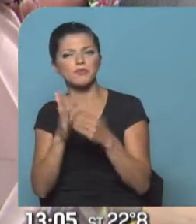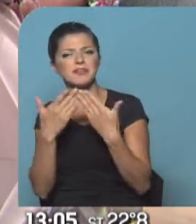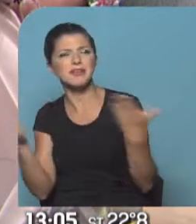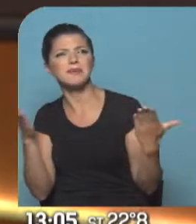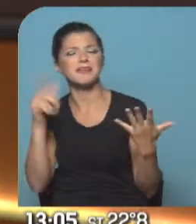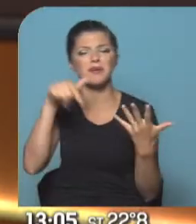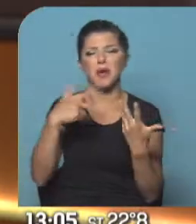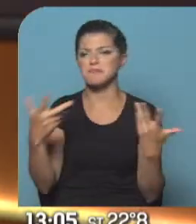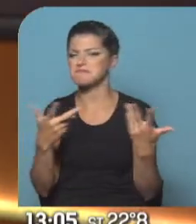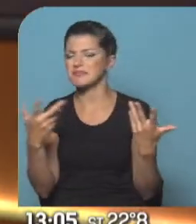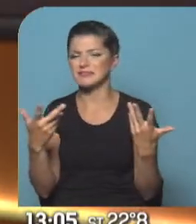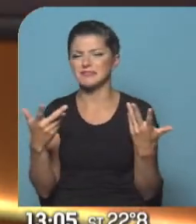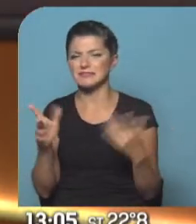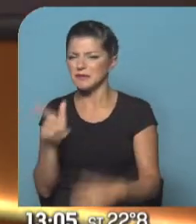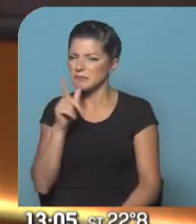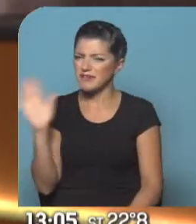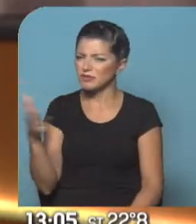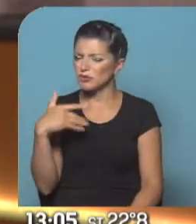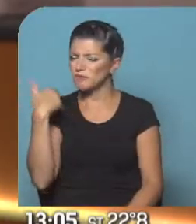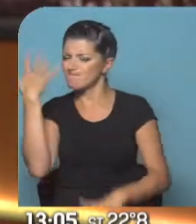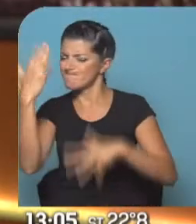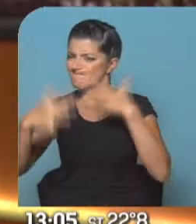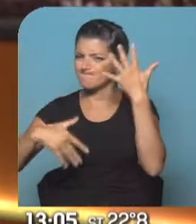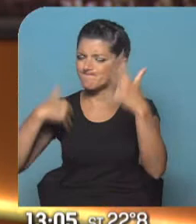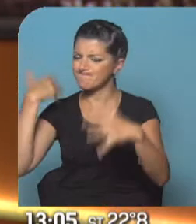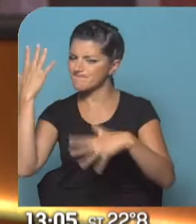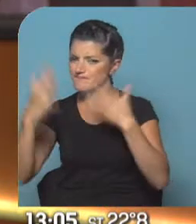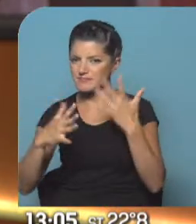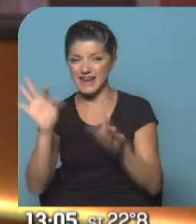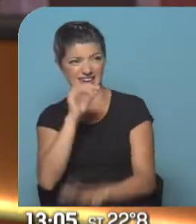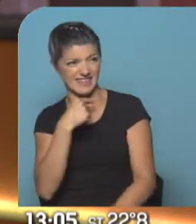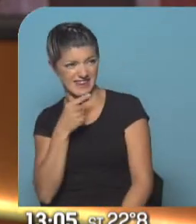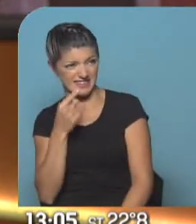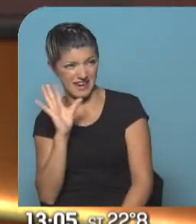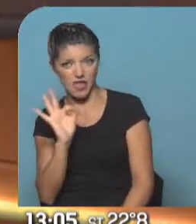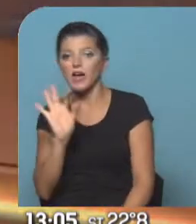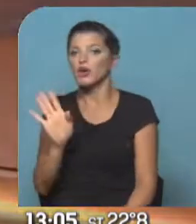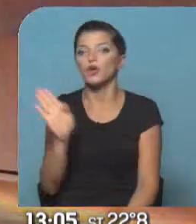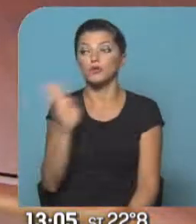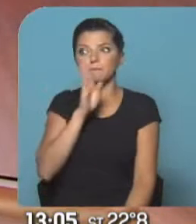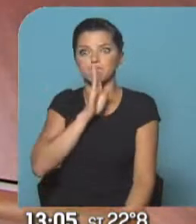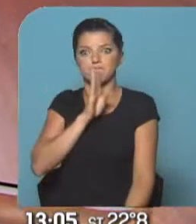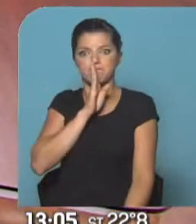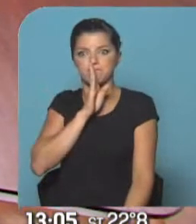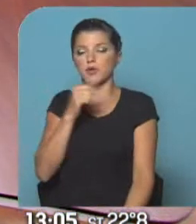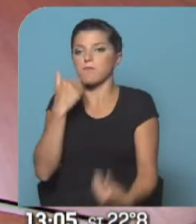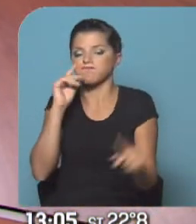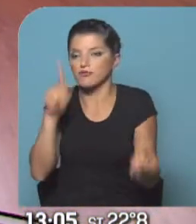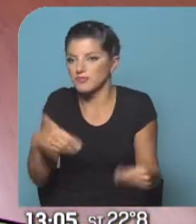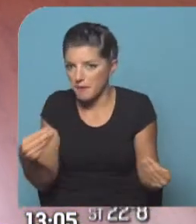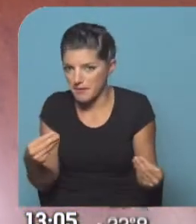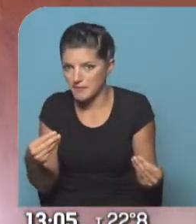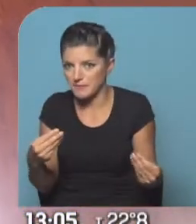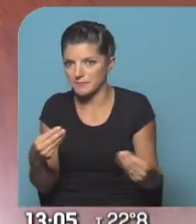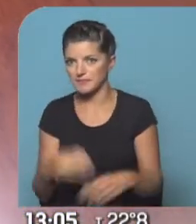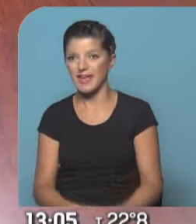libre. Yo creo que está todo en movimiento y me parece que están tratando... Nadie quiere hablar de más, Nadie quiere hablar de más porque todavía nadie sabe a dónde va. ¿Qué es lo que quiere Arabia Saudita?